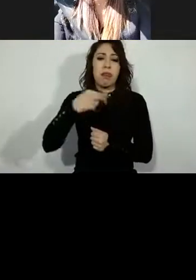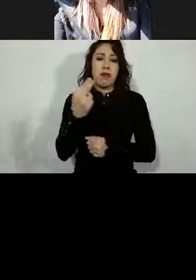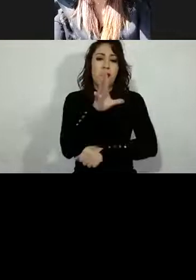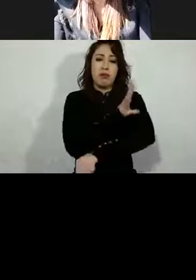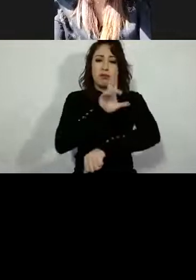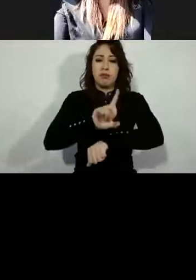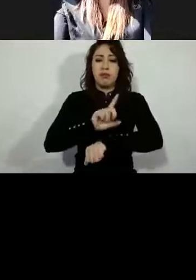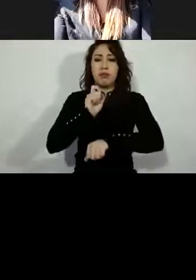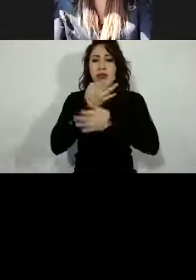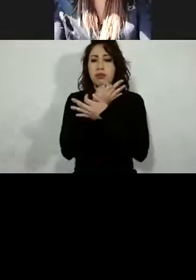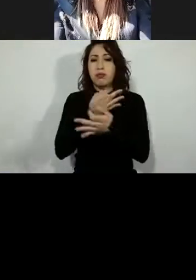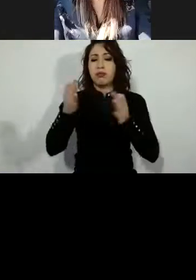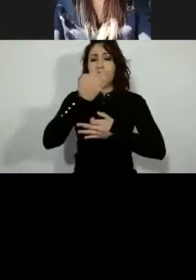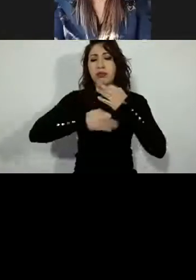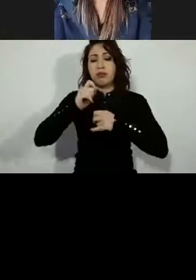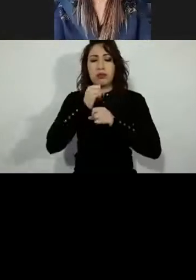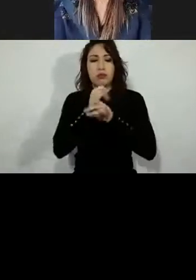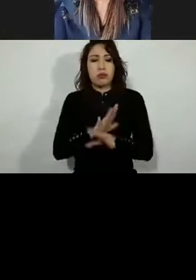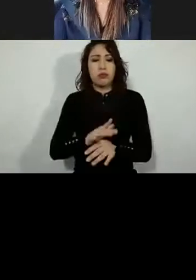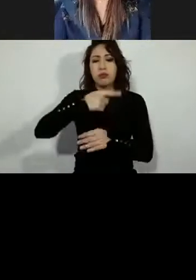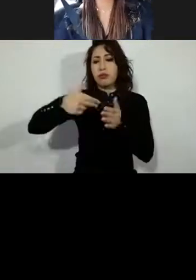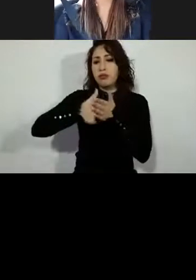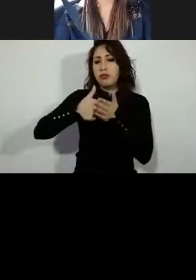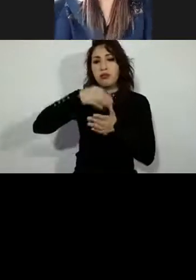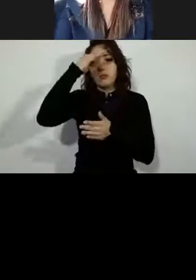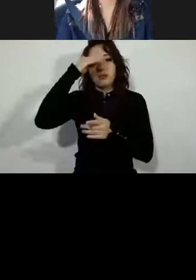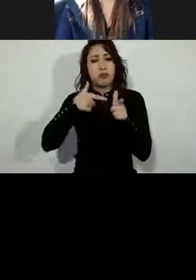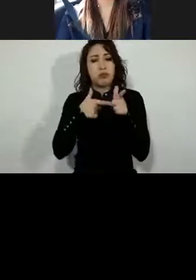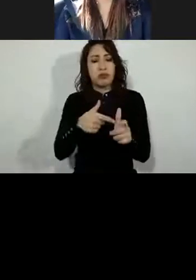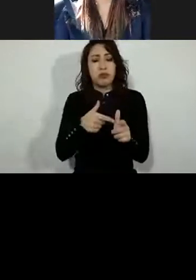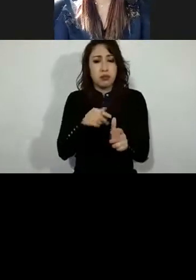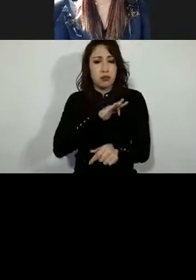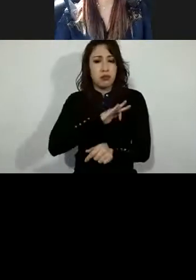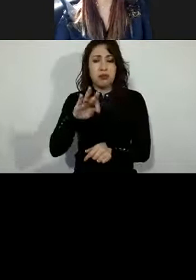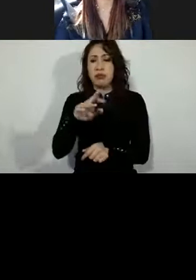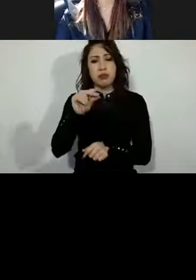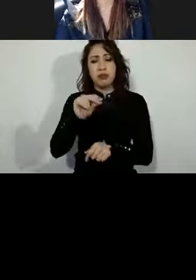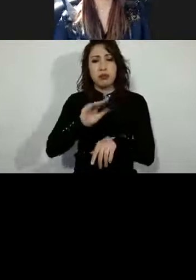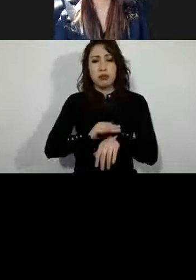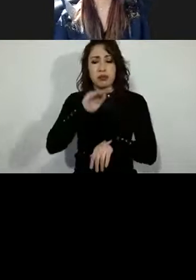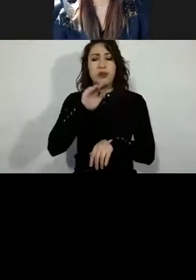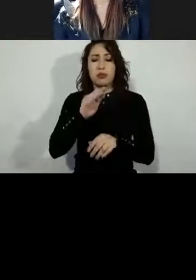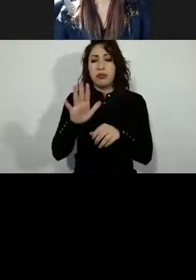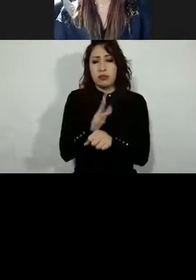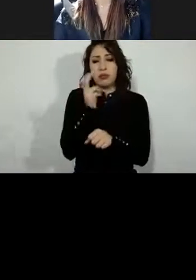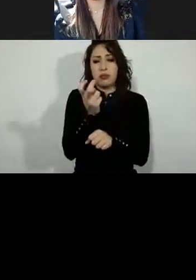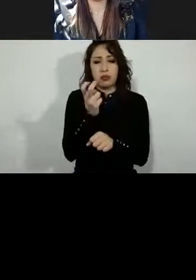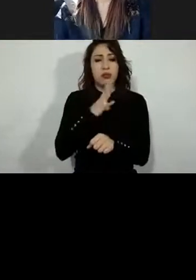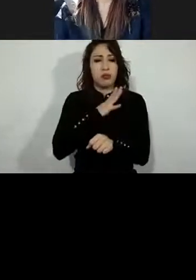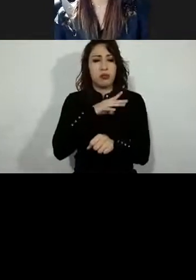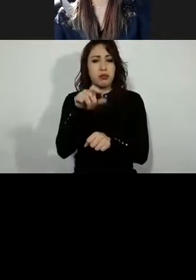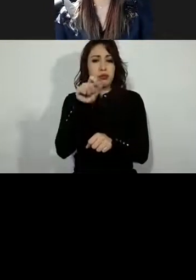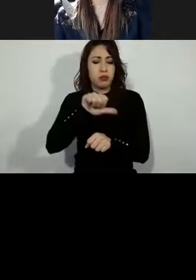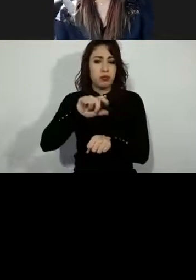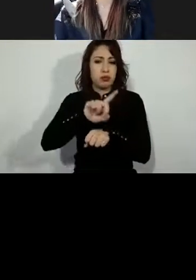parlamento completamente transparente a las y los ciudadanos, y por eso estas reuniones que tengan muy